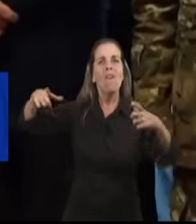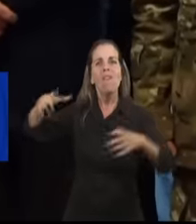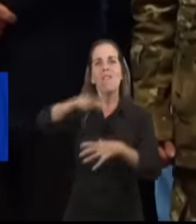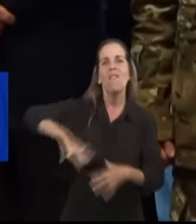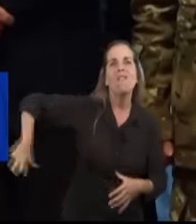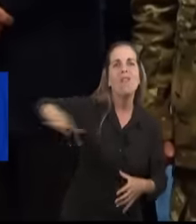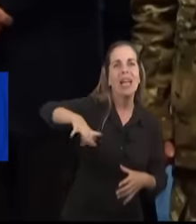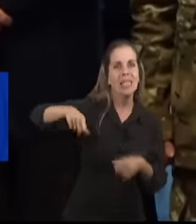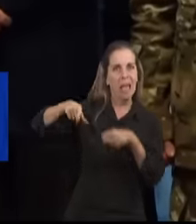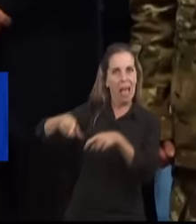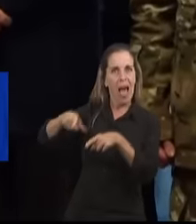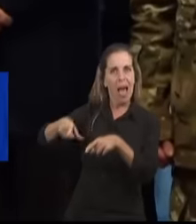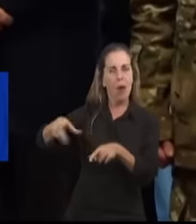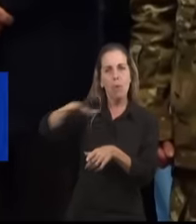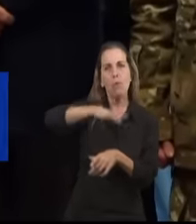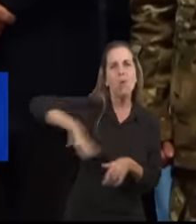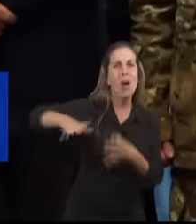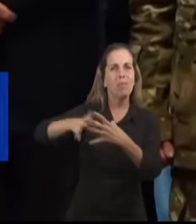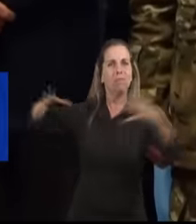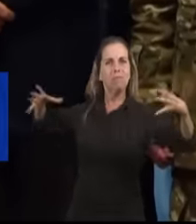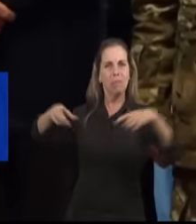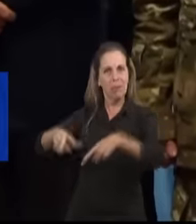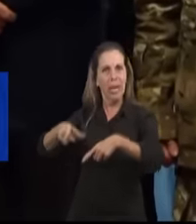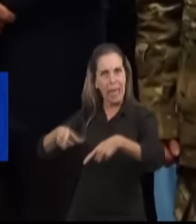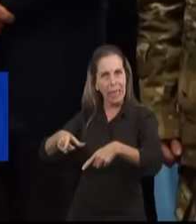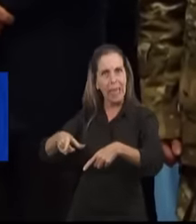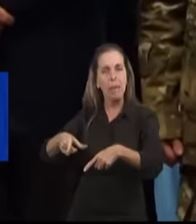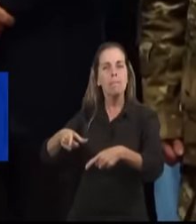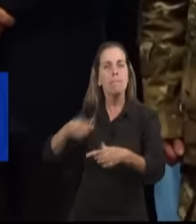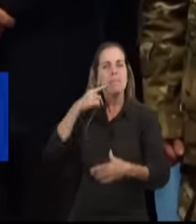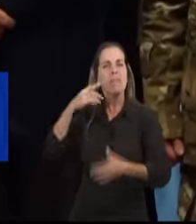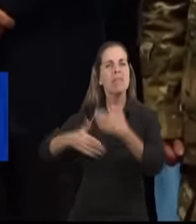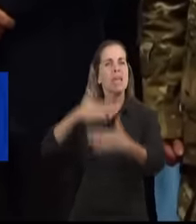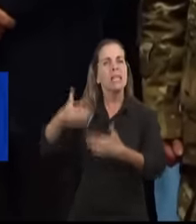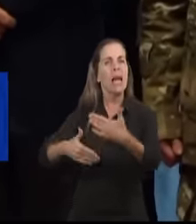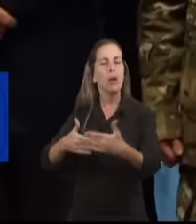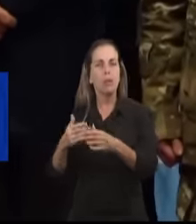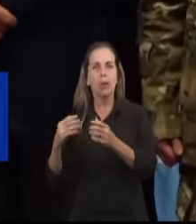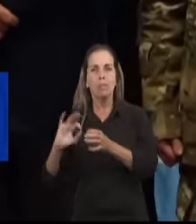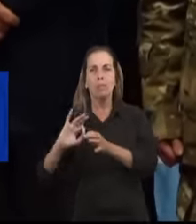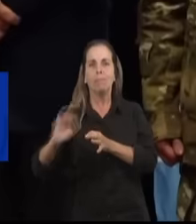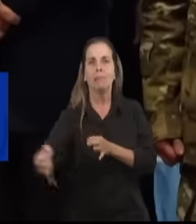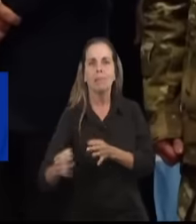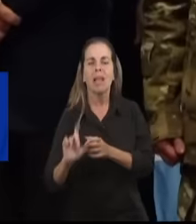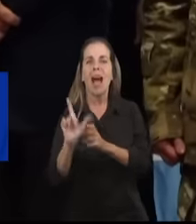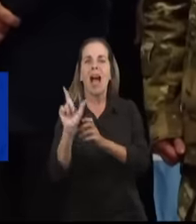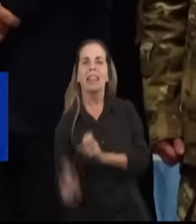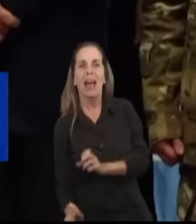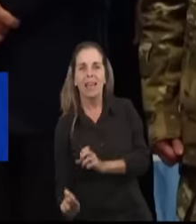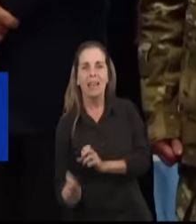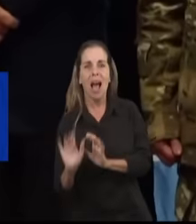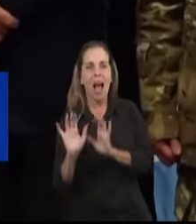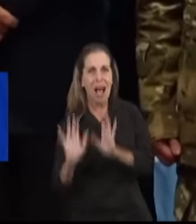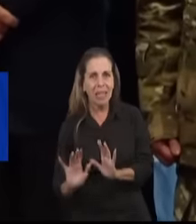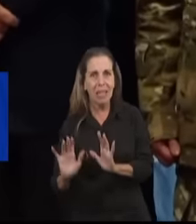centro logístico que constituirá el puerto de desarrollo más cercano a la Antártida y convertirá a nuestros países en la